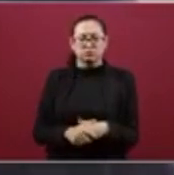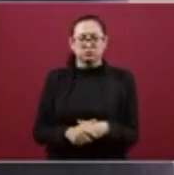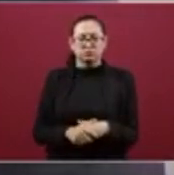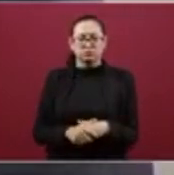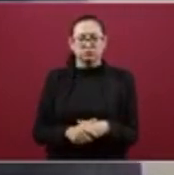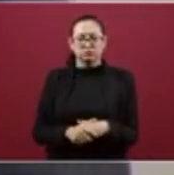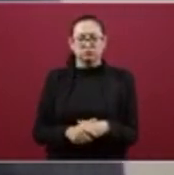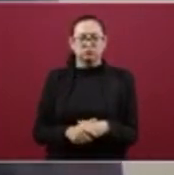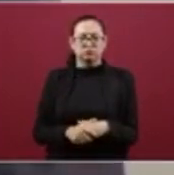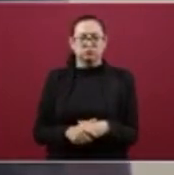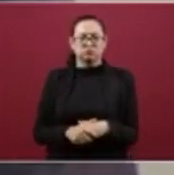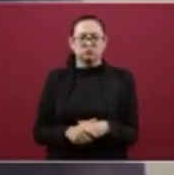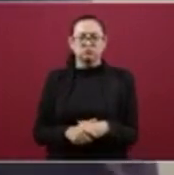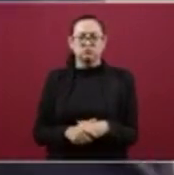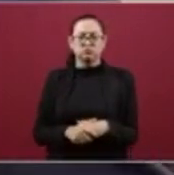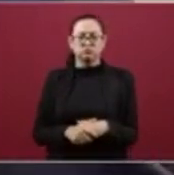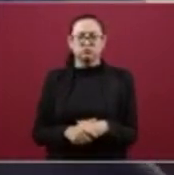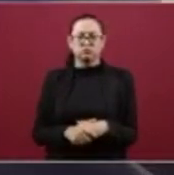a